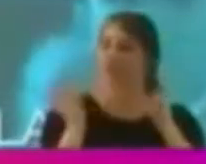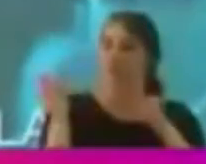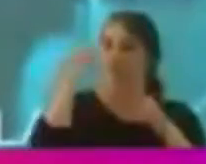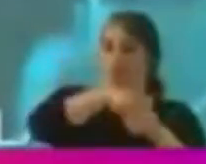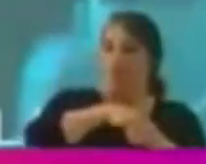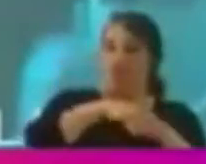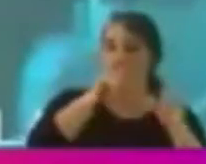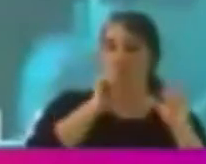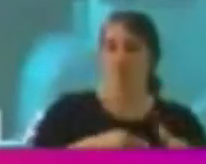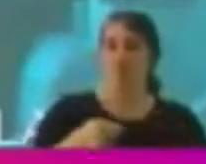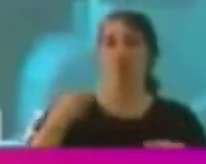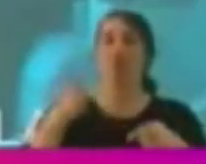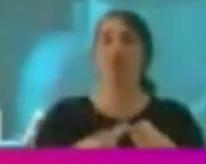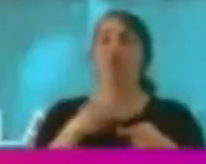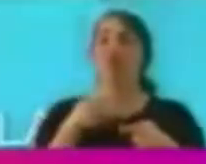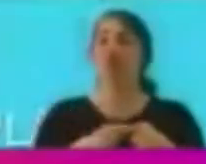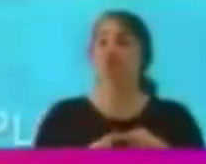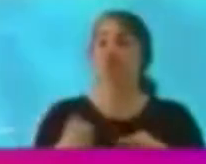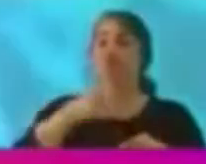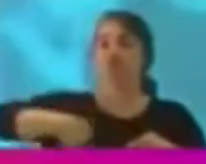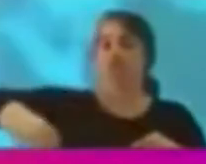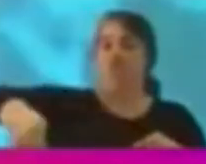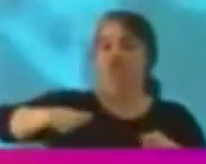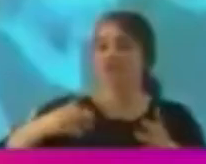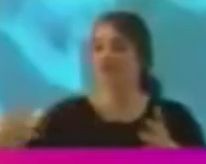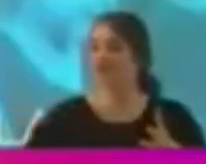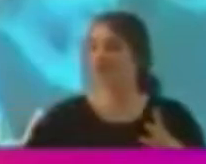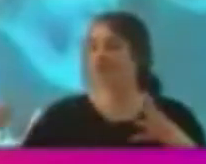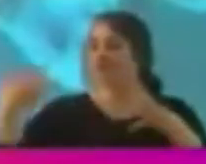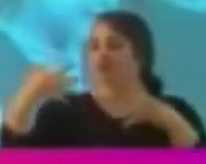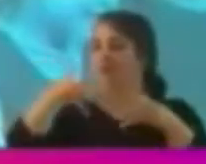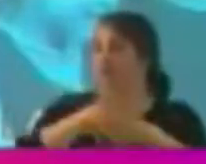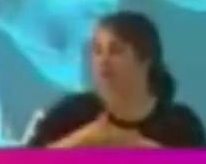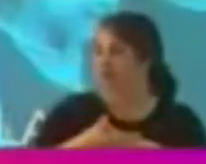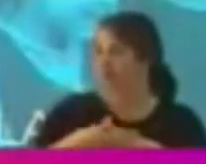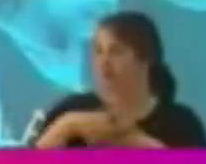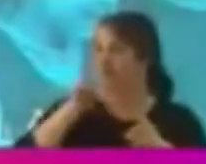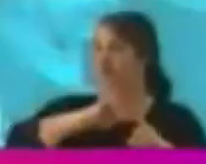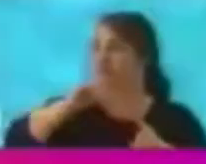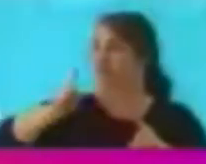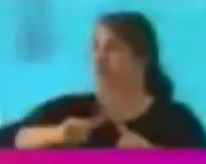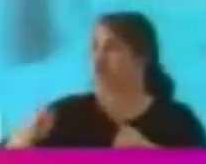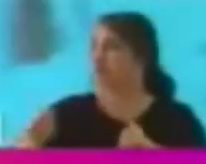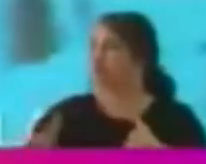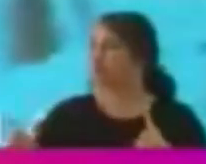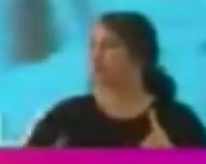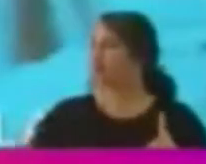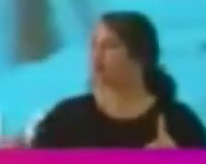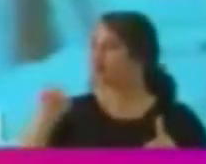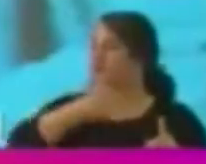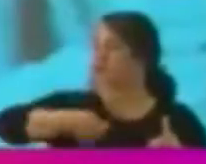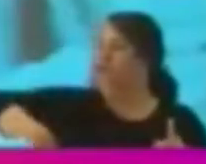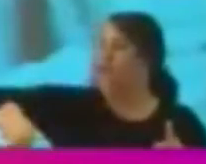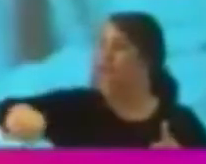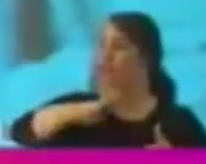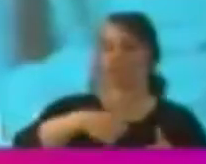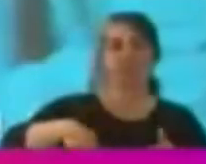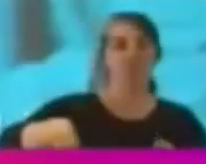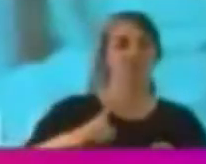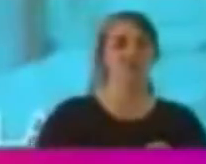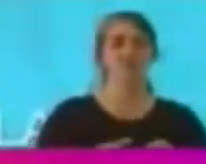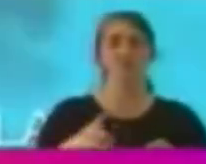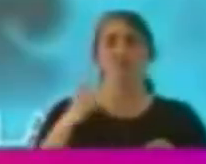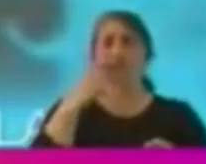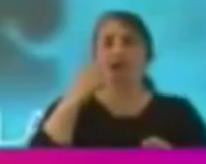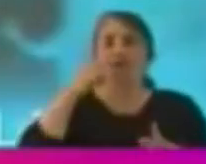estas políticas se entrelazan entre sí. Por lo tanto, si nosotros concebimos de las políticas públicas